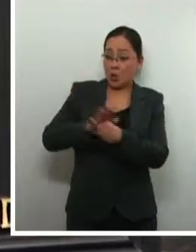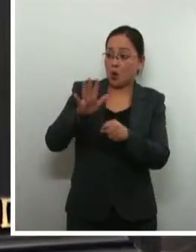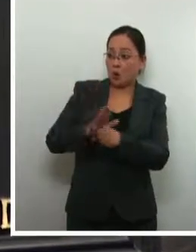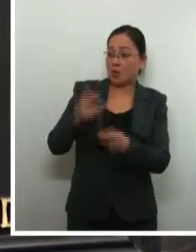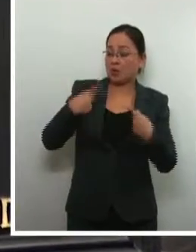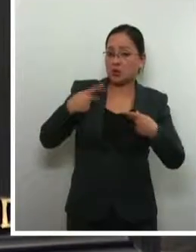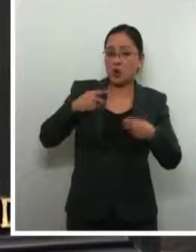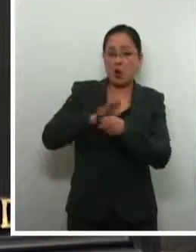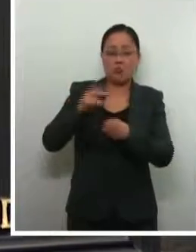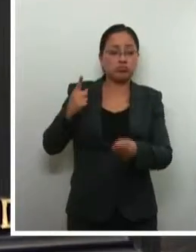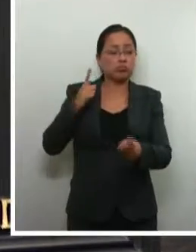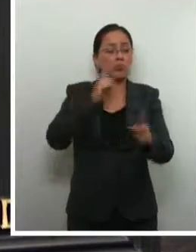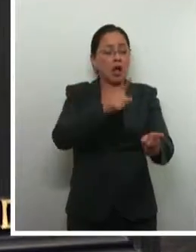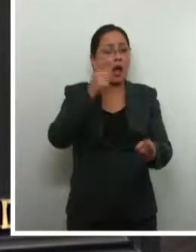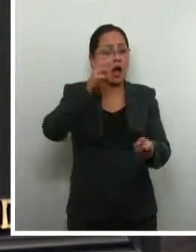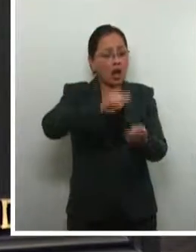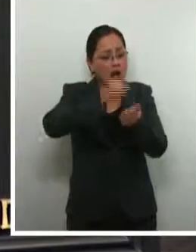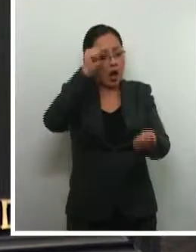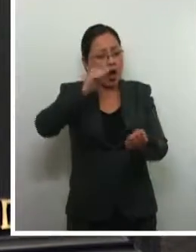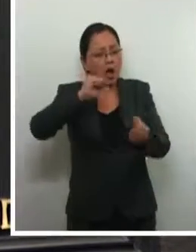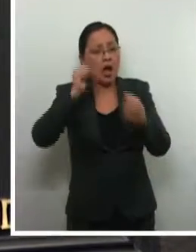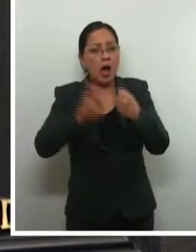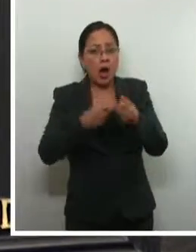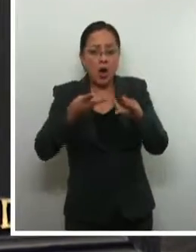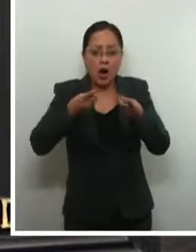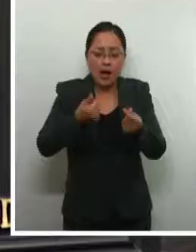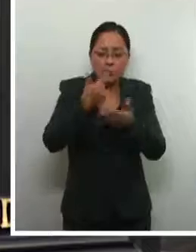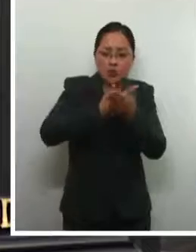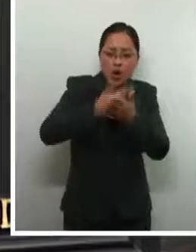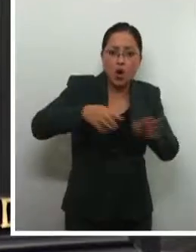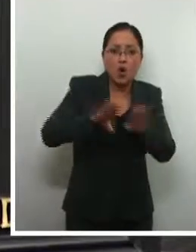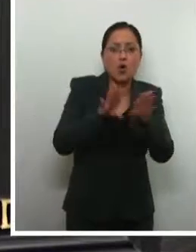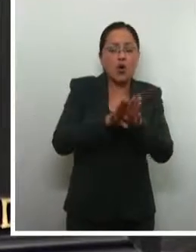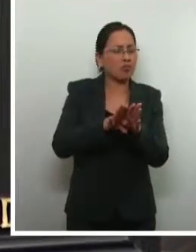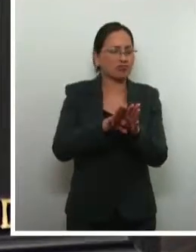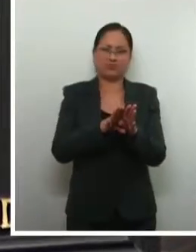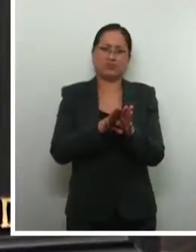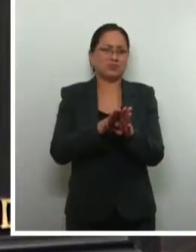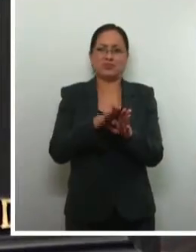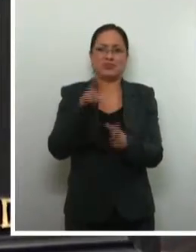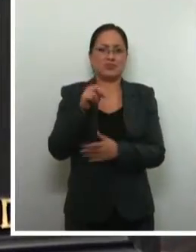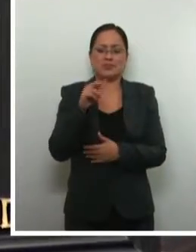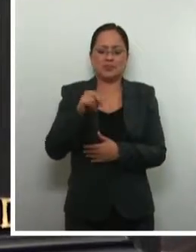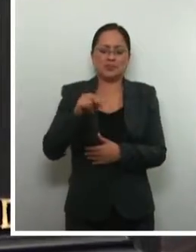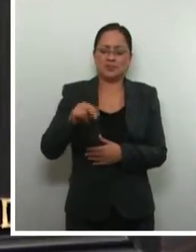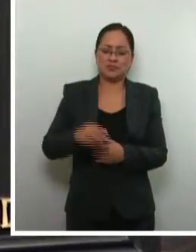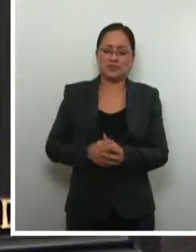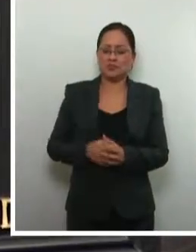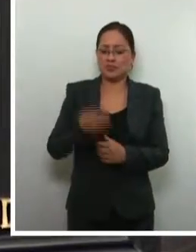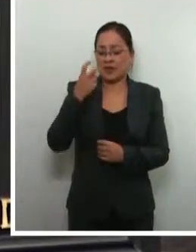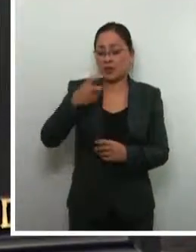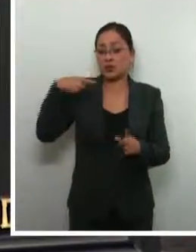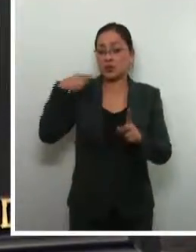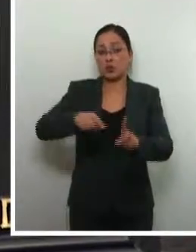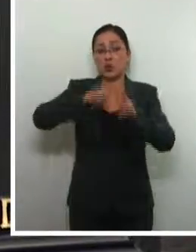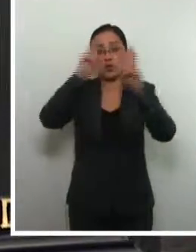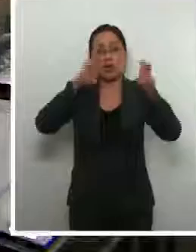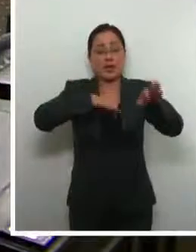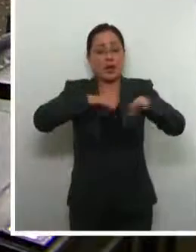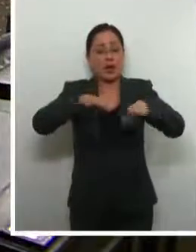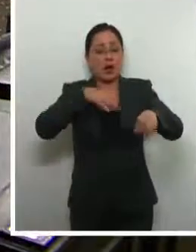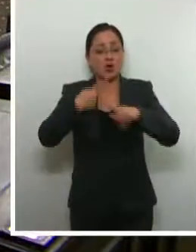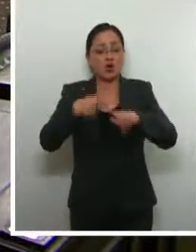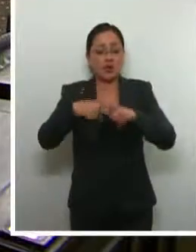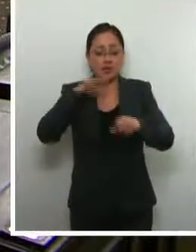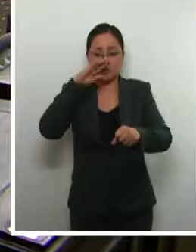a un particular o al gobierno, a cualquier instancia de gobierno. Es un trabajo,